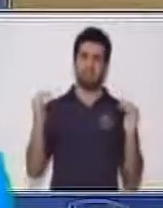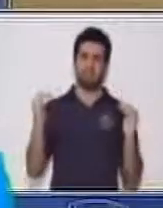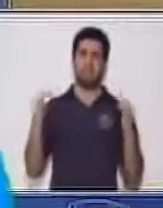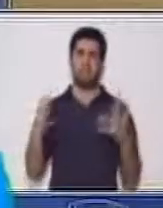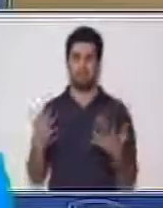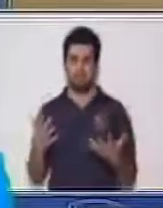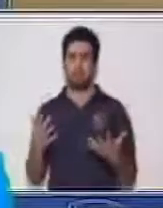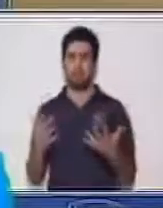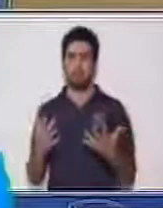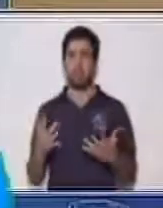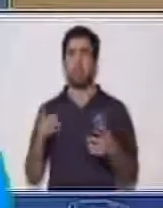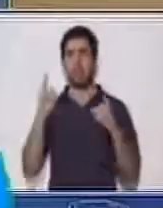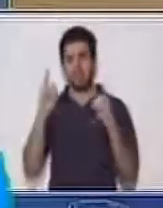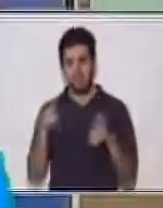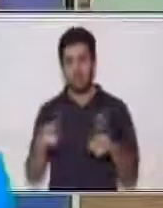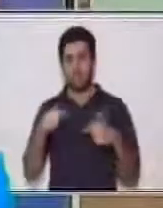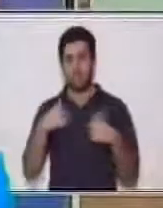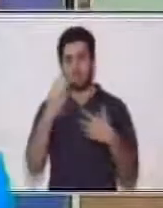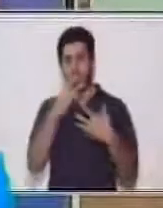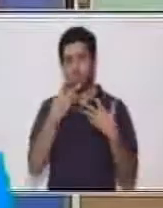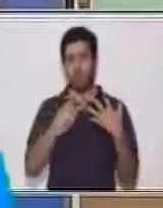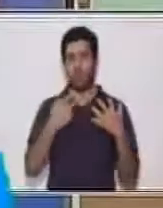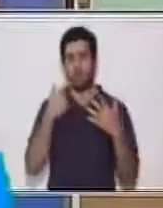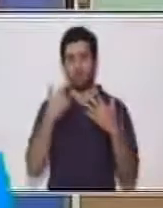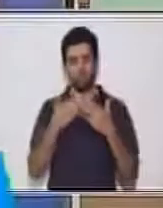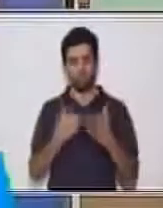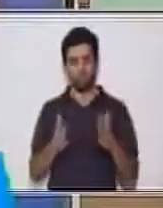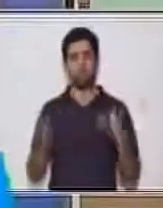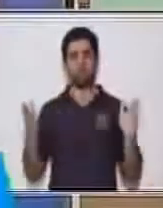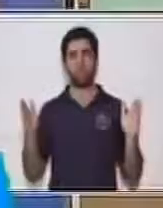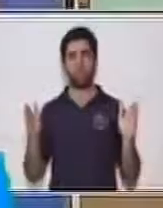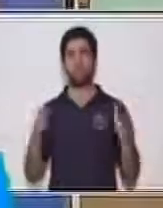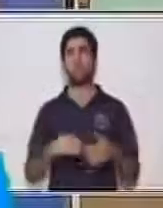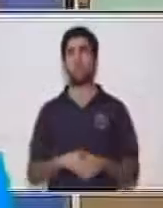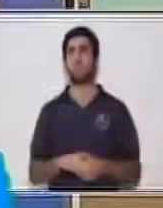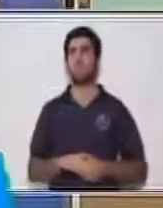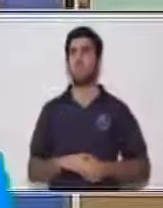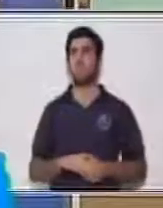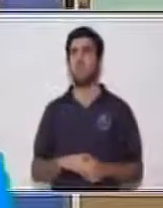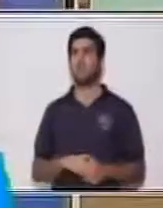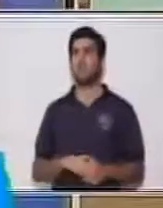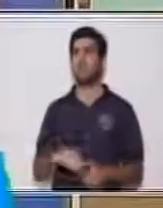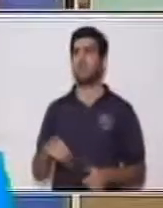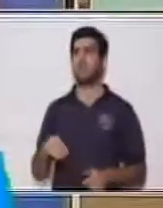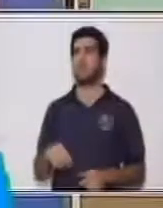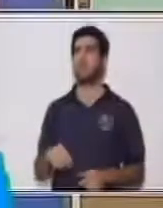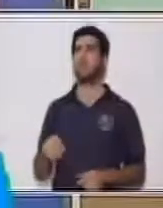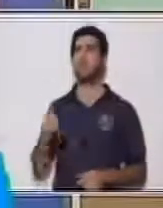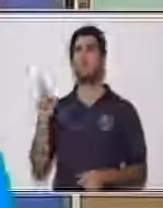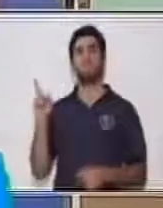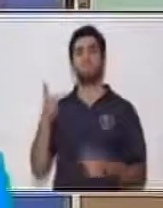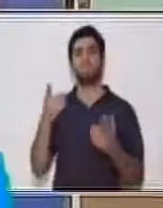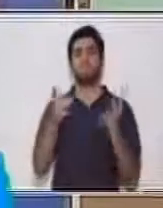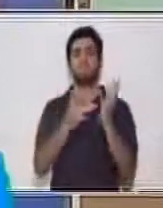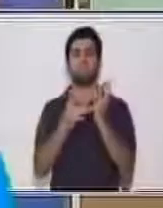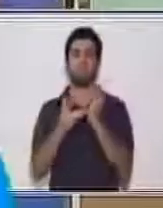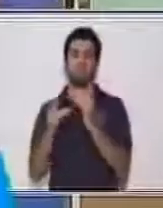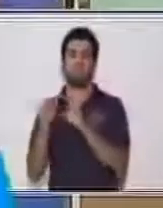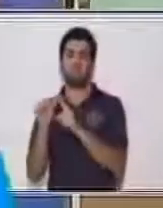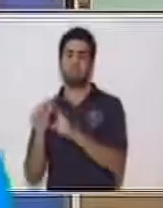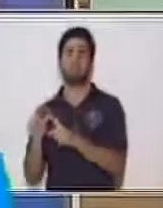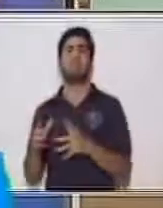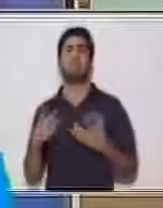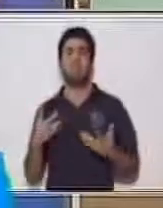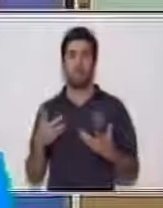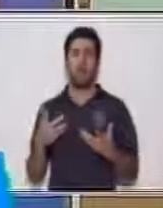un lenguaje técnico tiene que tener un vocabulario amplio. Es abundante en tecnicismos. ¿Cuáles son los tecnicismos? Son las palabras